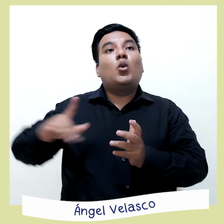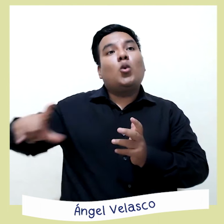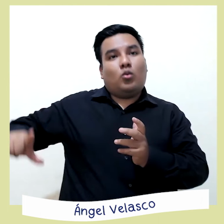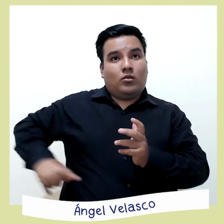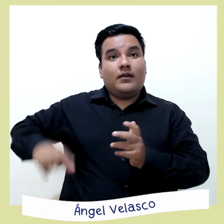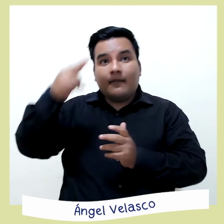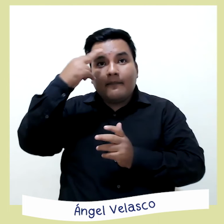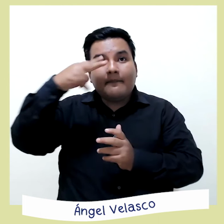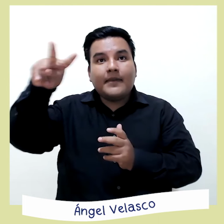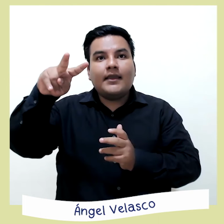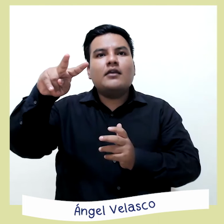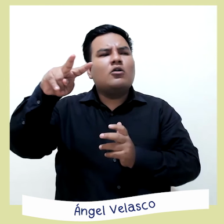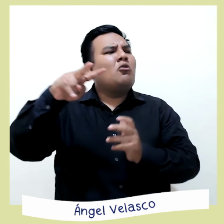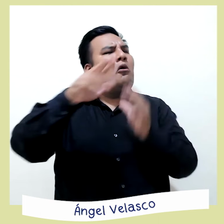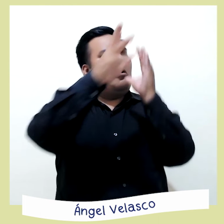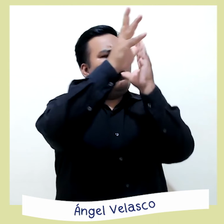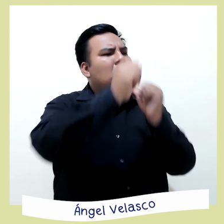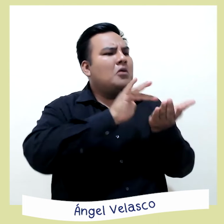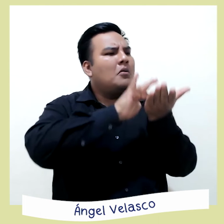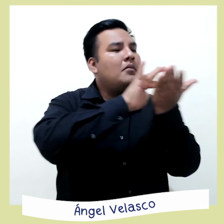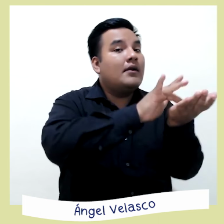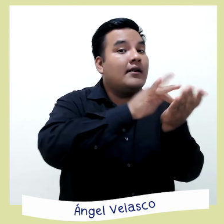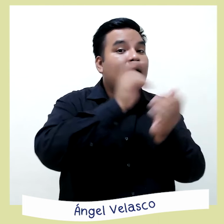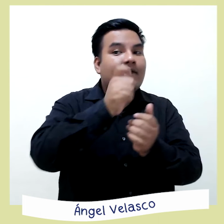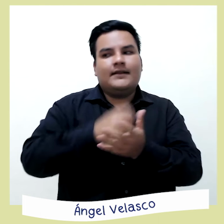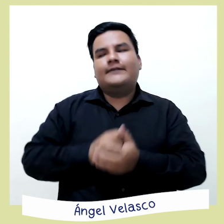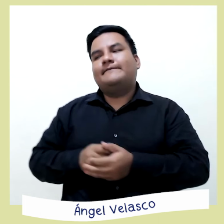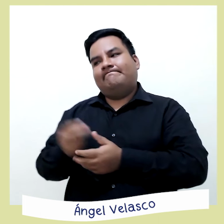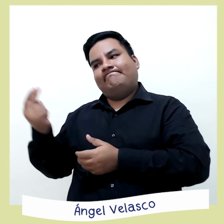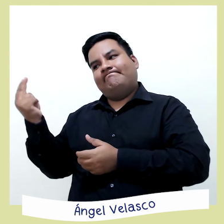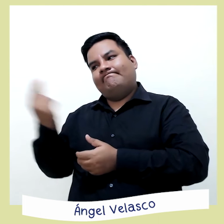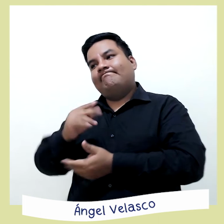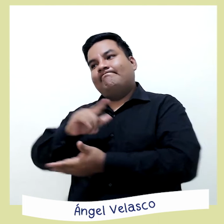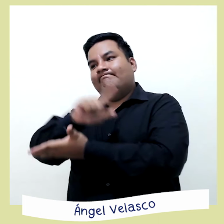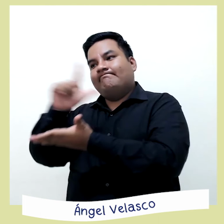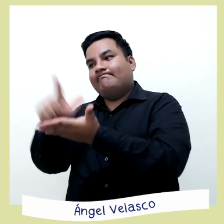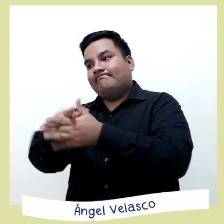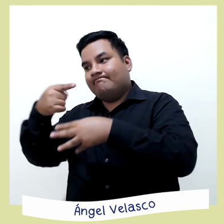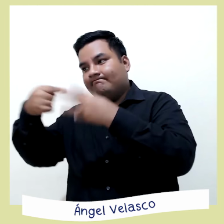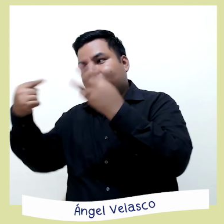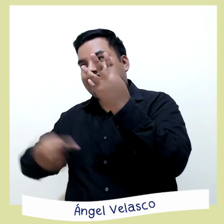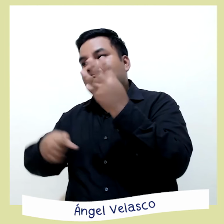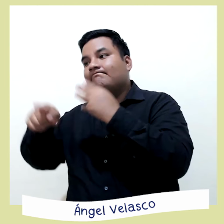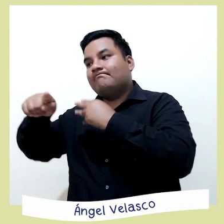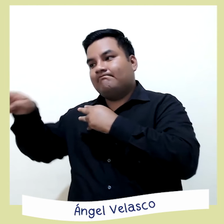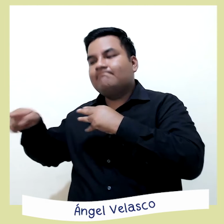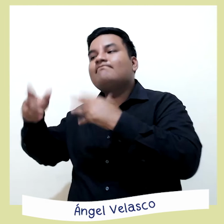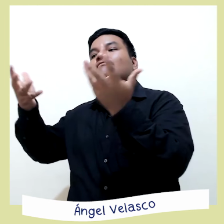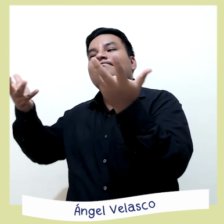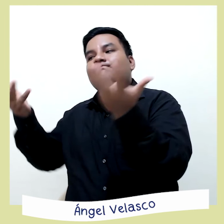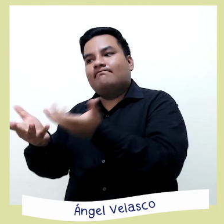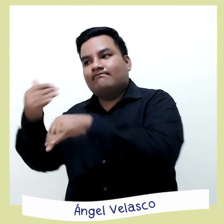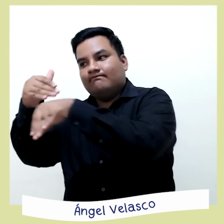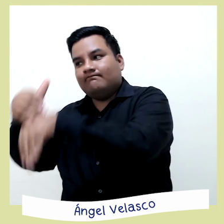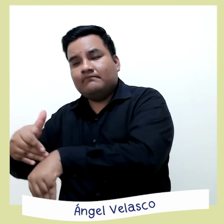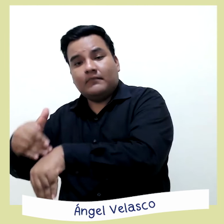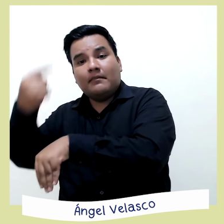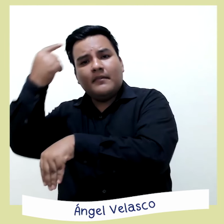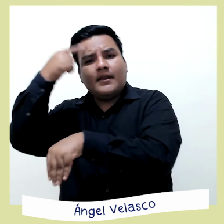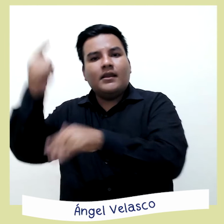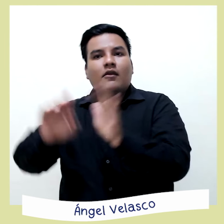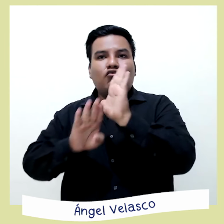de la discriminación también. Y al adoptar el gobierno mexicano esta convención, está